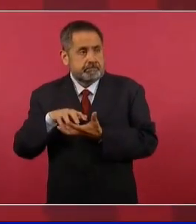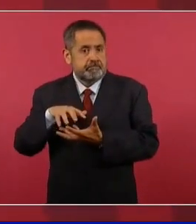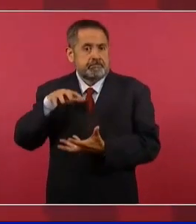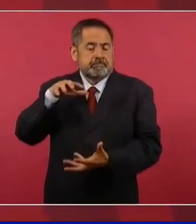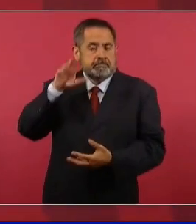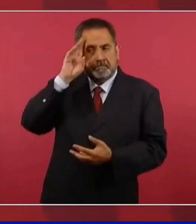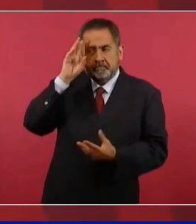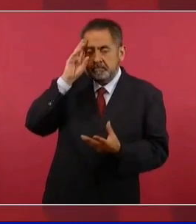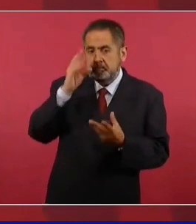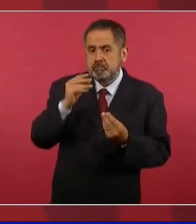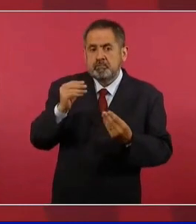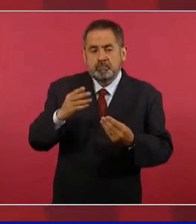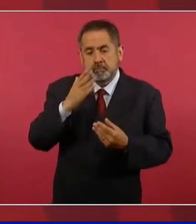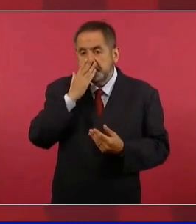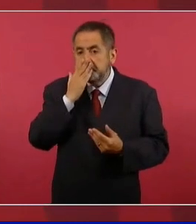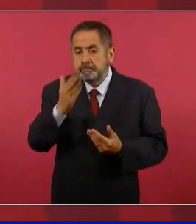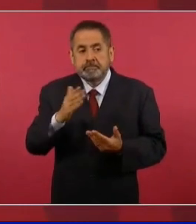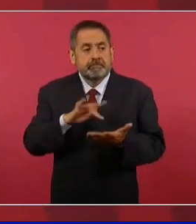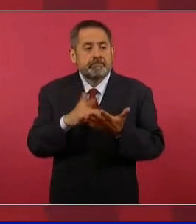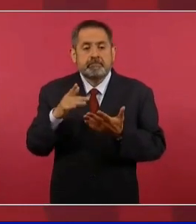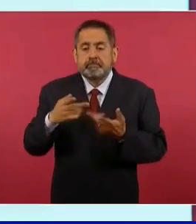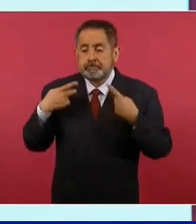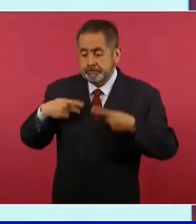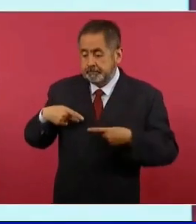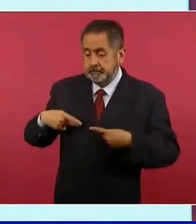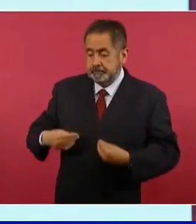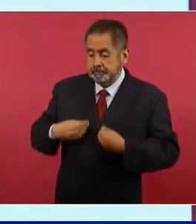lo que están haciendo nuestros paisanos.